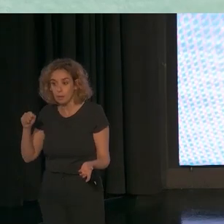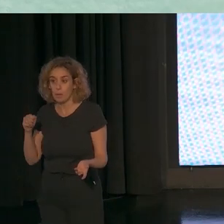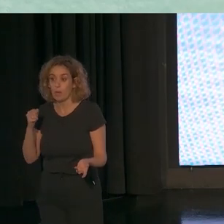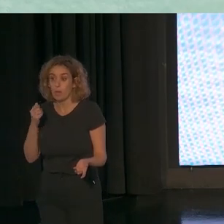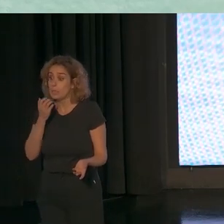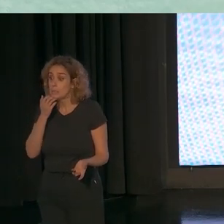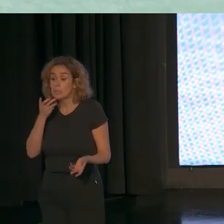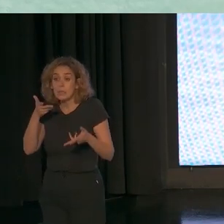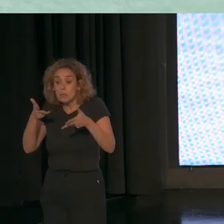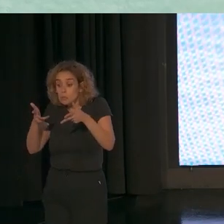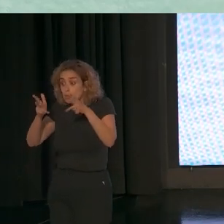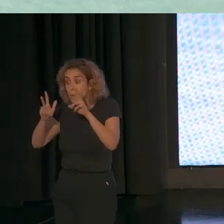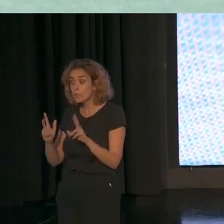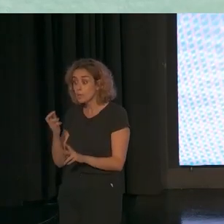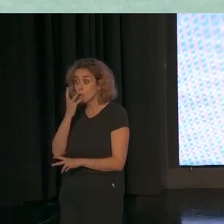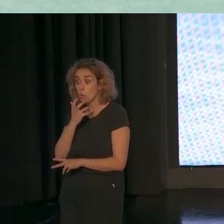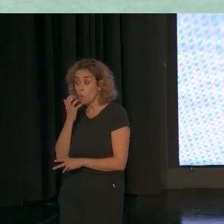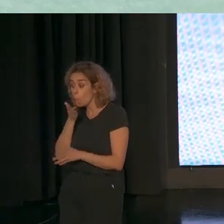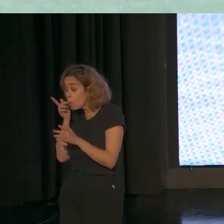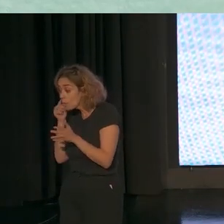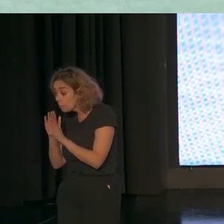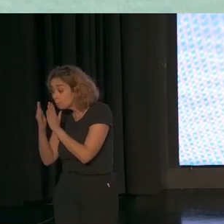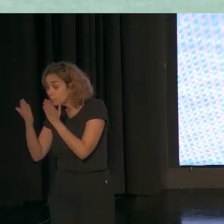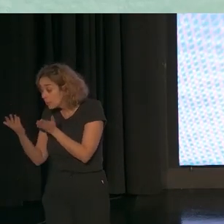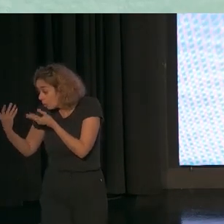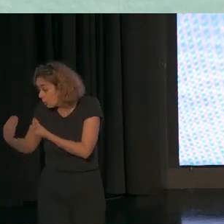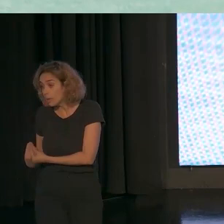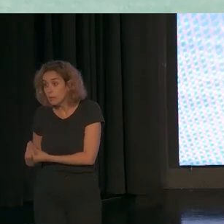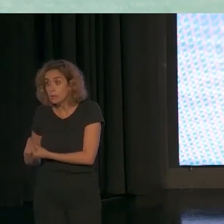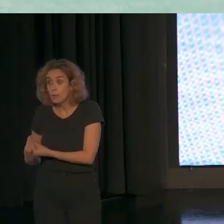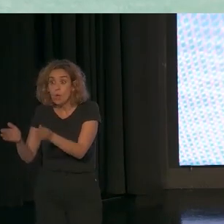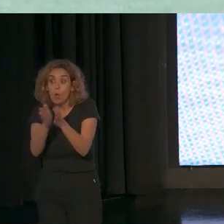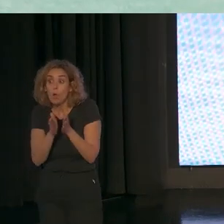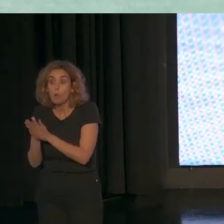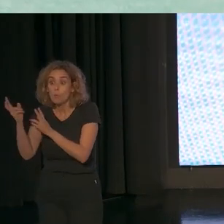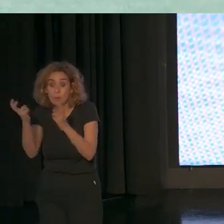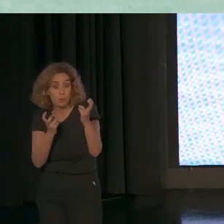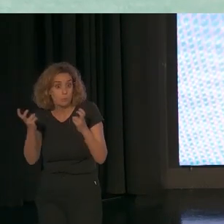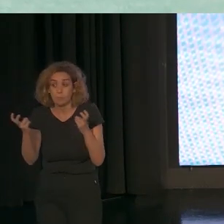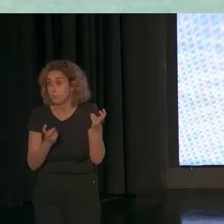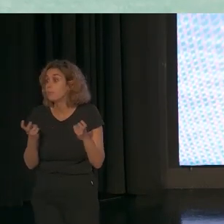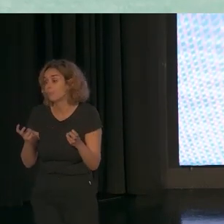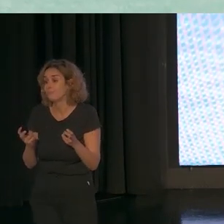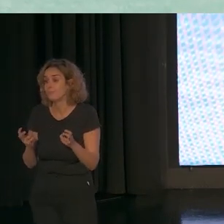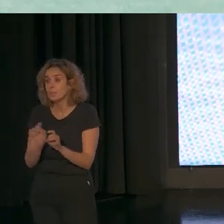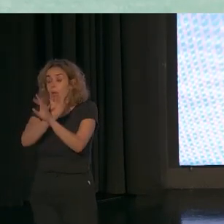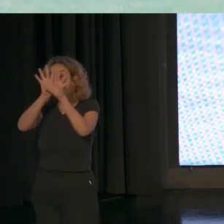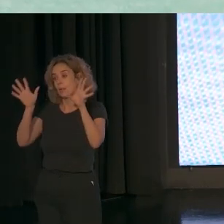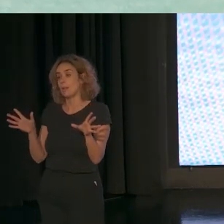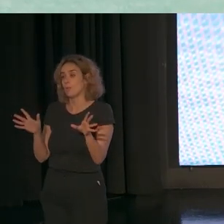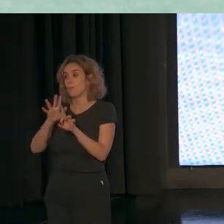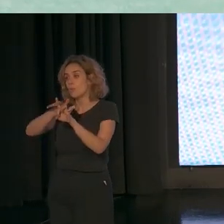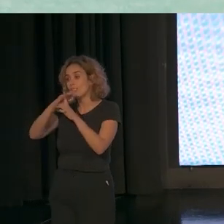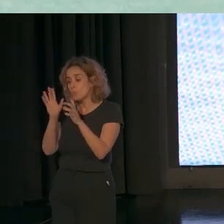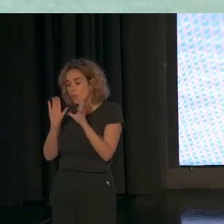a ver un cuento con él me vienen todos digo claro es que estás en situación grupal y la